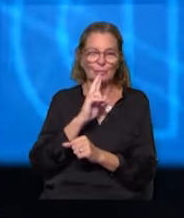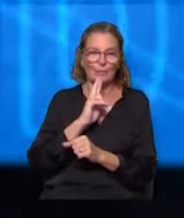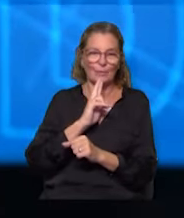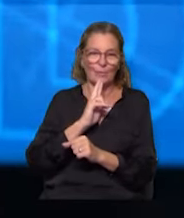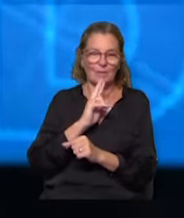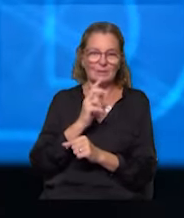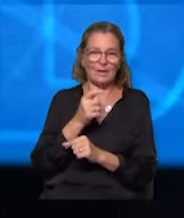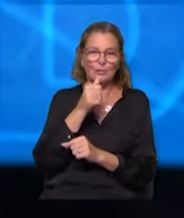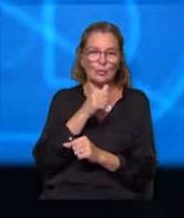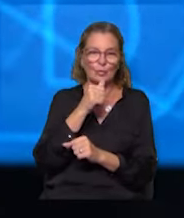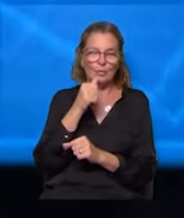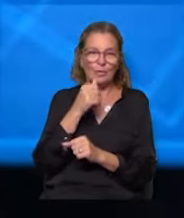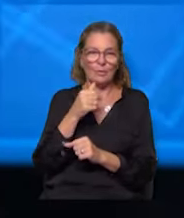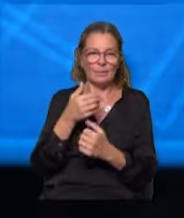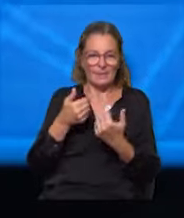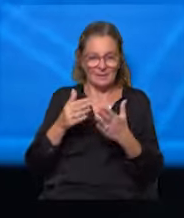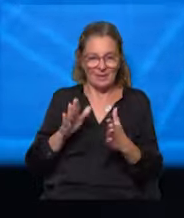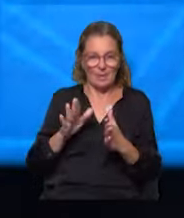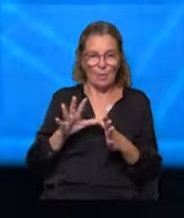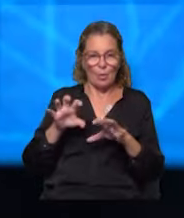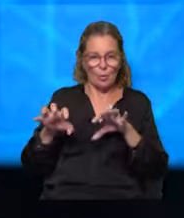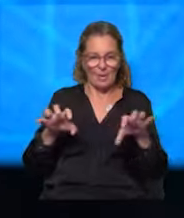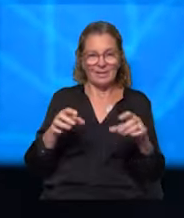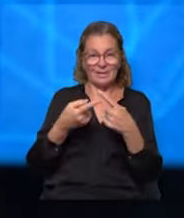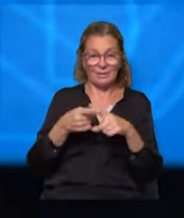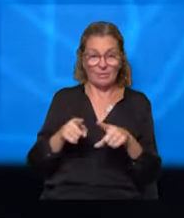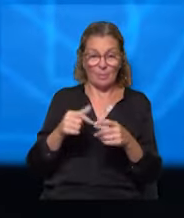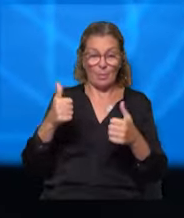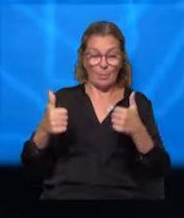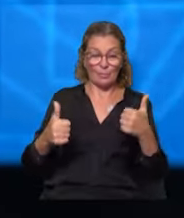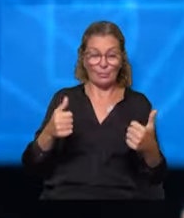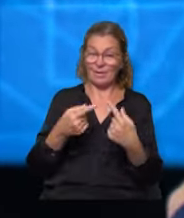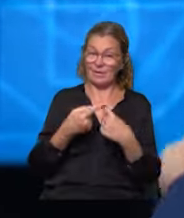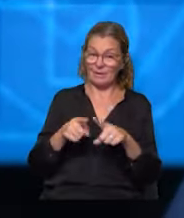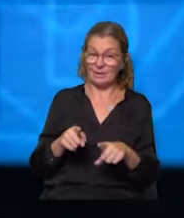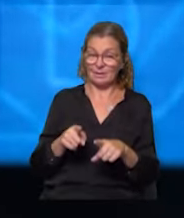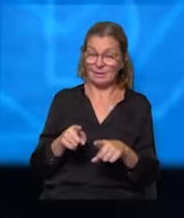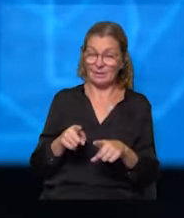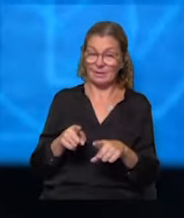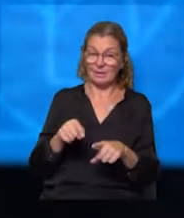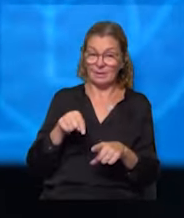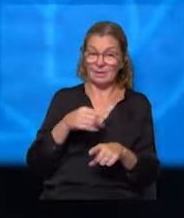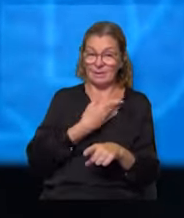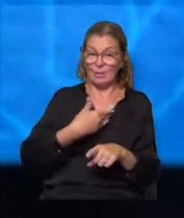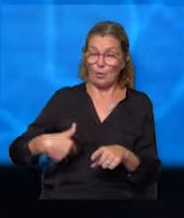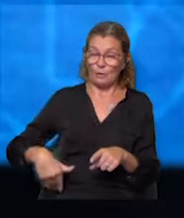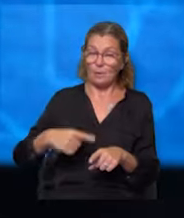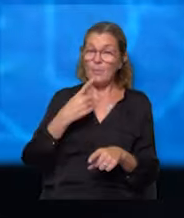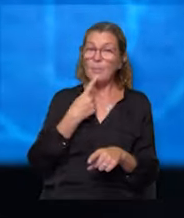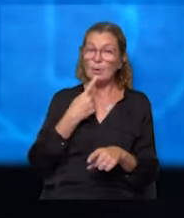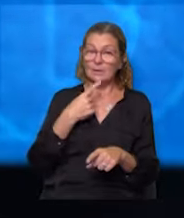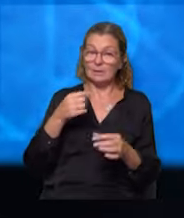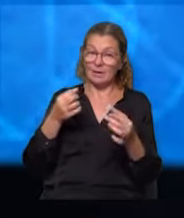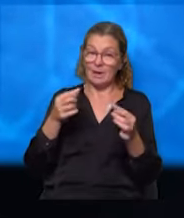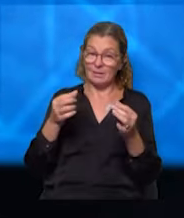bien partimos de lugares distintos porque vaya si tenemos posiciones diferentes con respecto al actual gobierno en políticas de